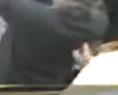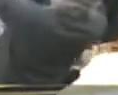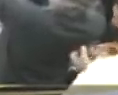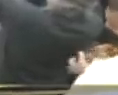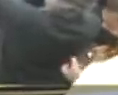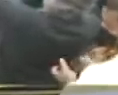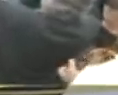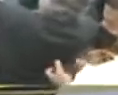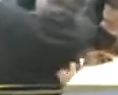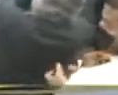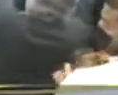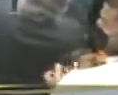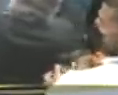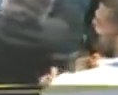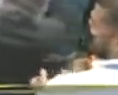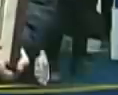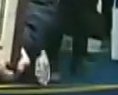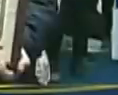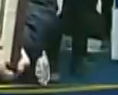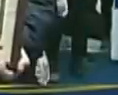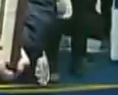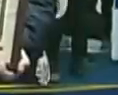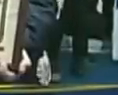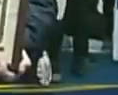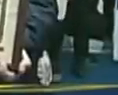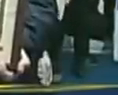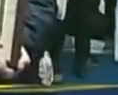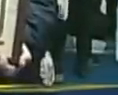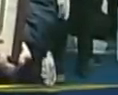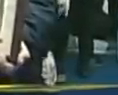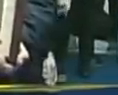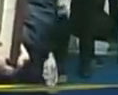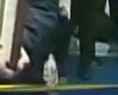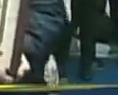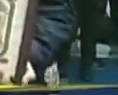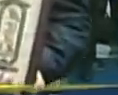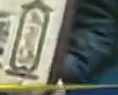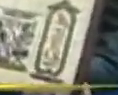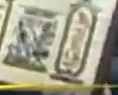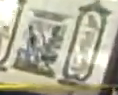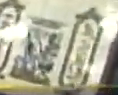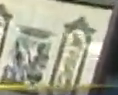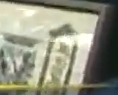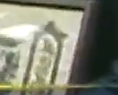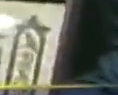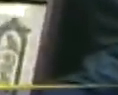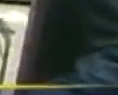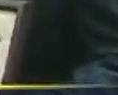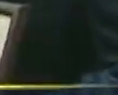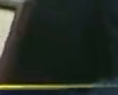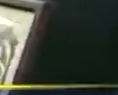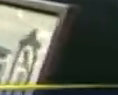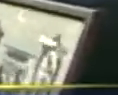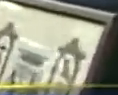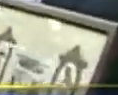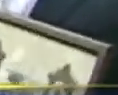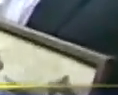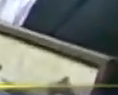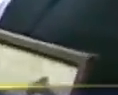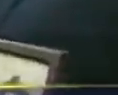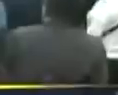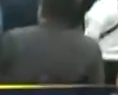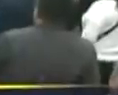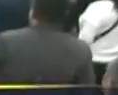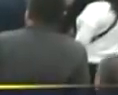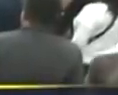permanente sobre las teorías de la comunicación y sobre la perspectiva del cambio de época en Venezuela y el